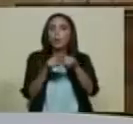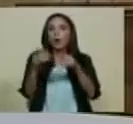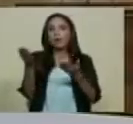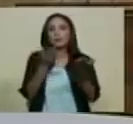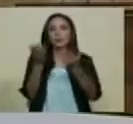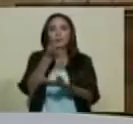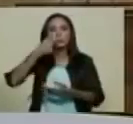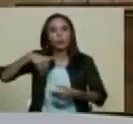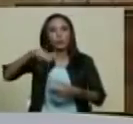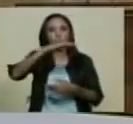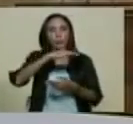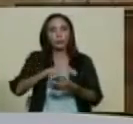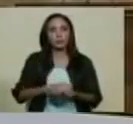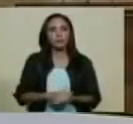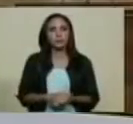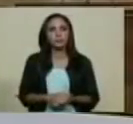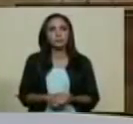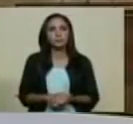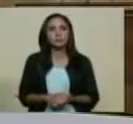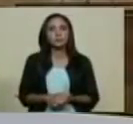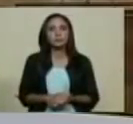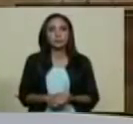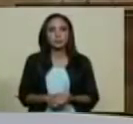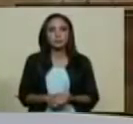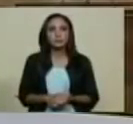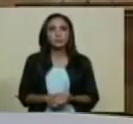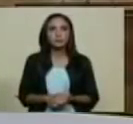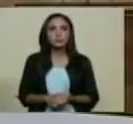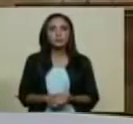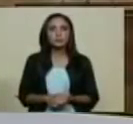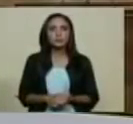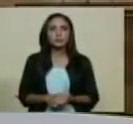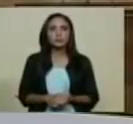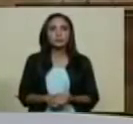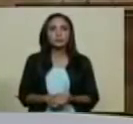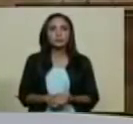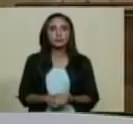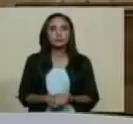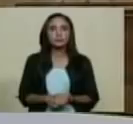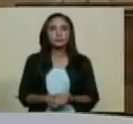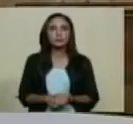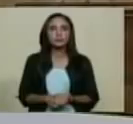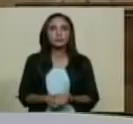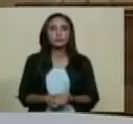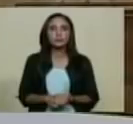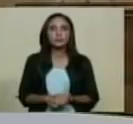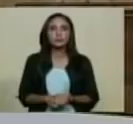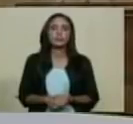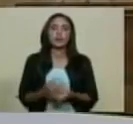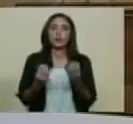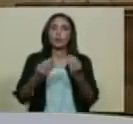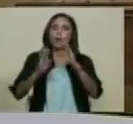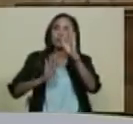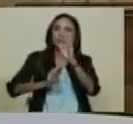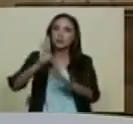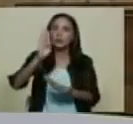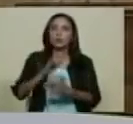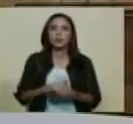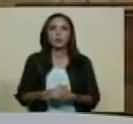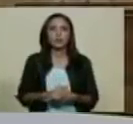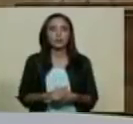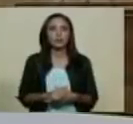bienestar común, del bienestar general, esté al servicio de los grandes objetivos del desarrollo espiritual,